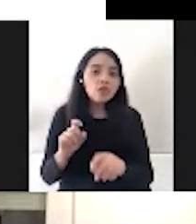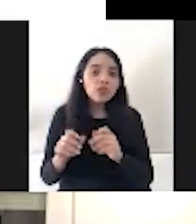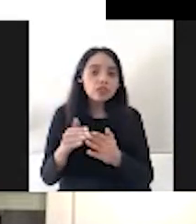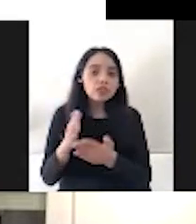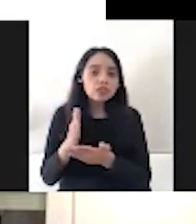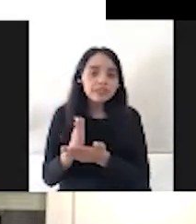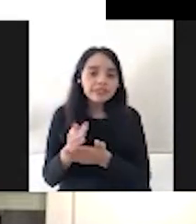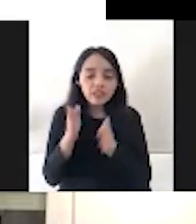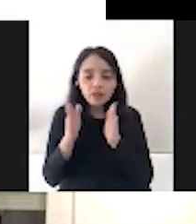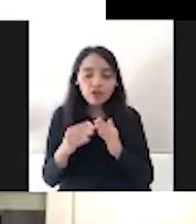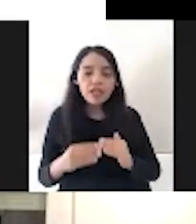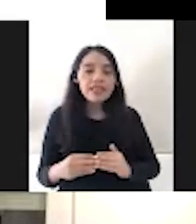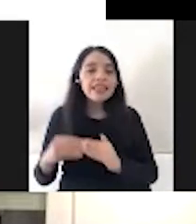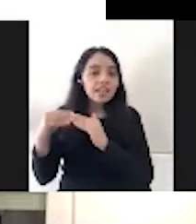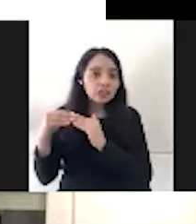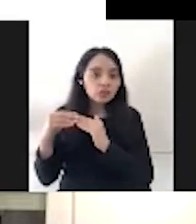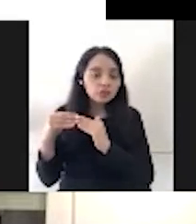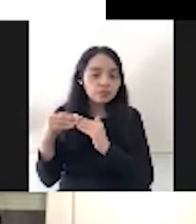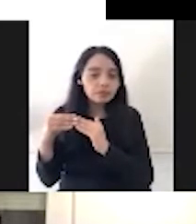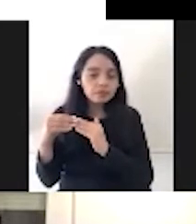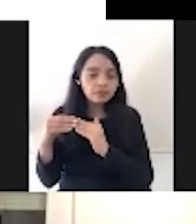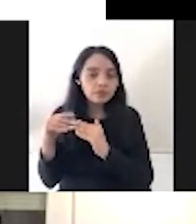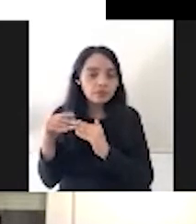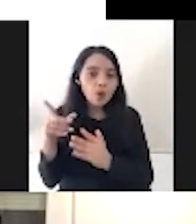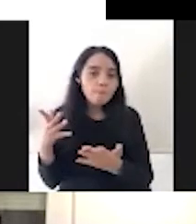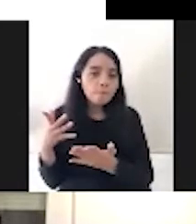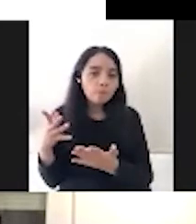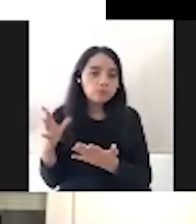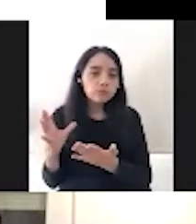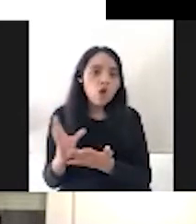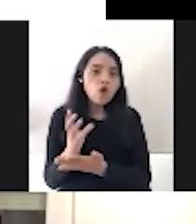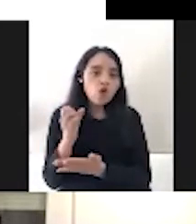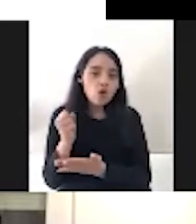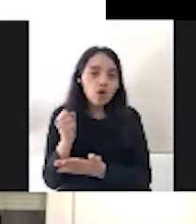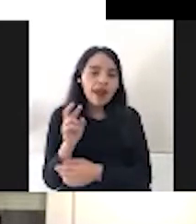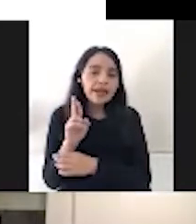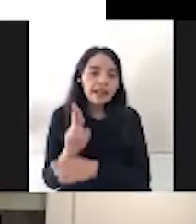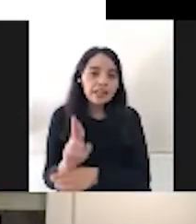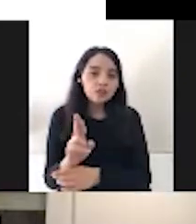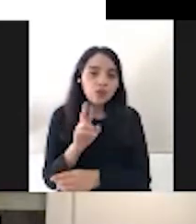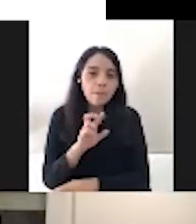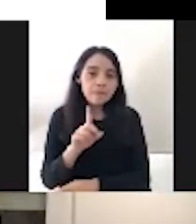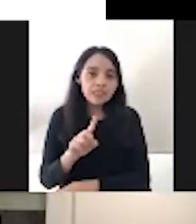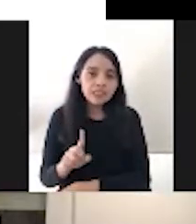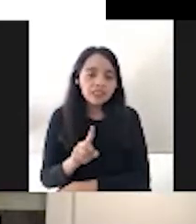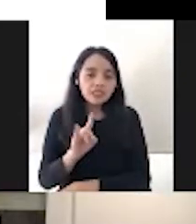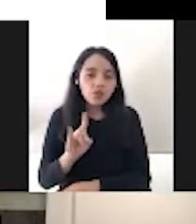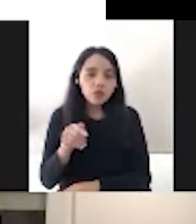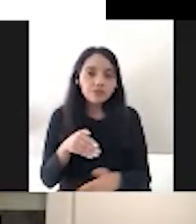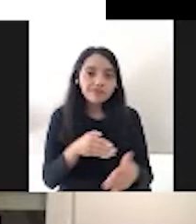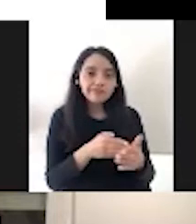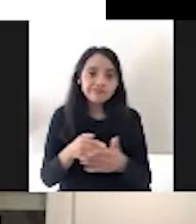liderazgo, en lograr buenos resultados en las pruebas estandarizadas, obstaculiza la aplicación del decreto